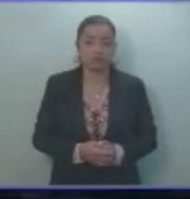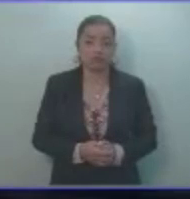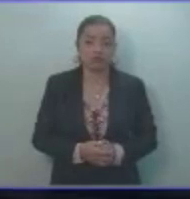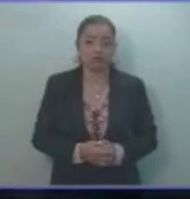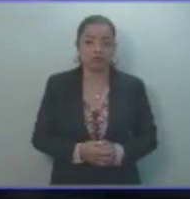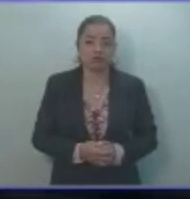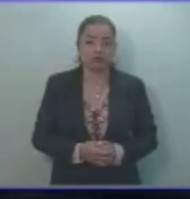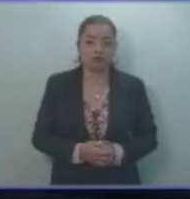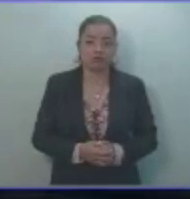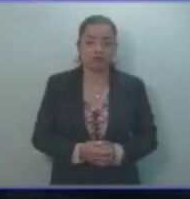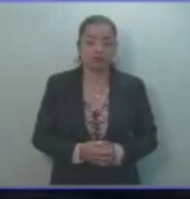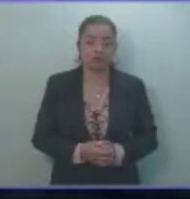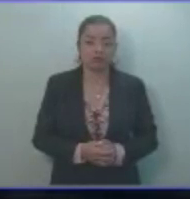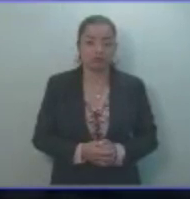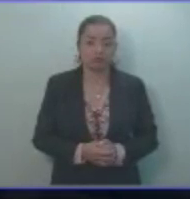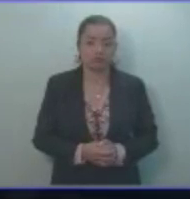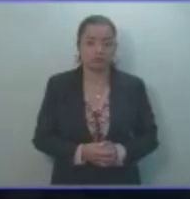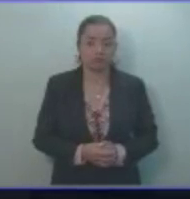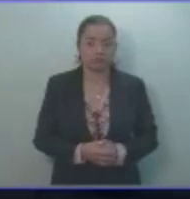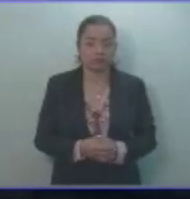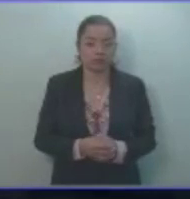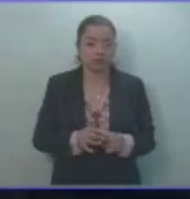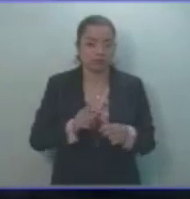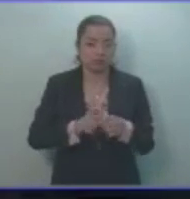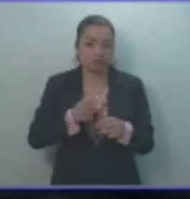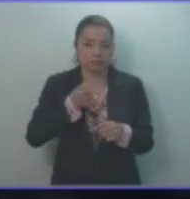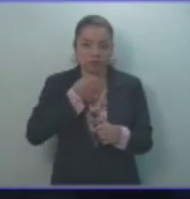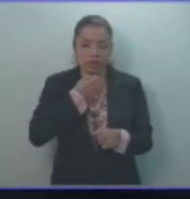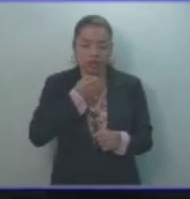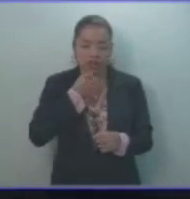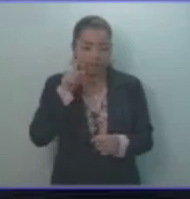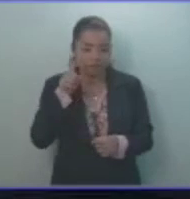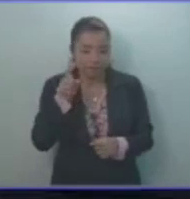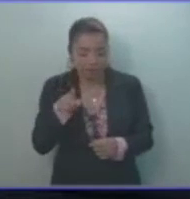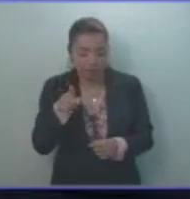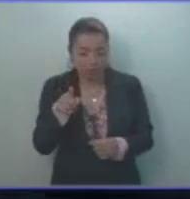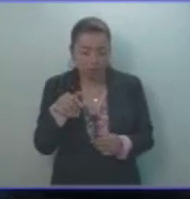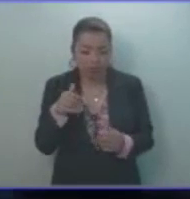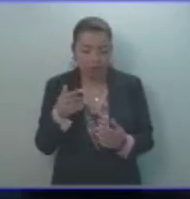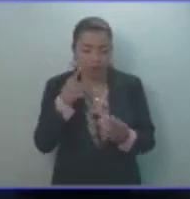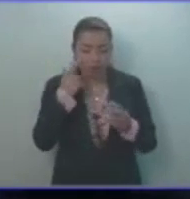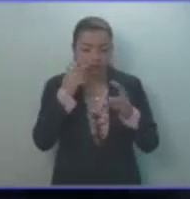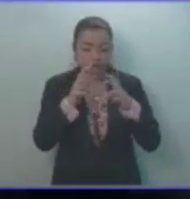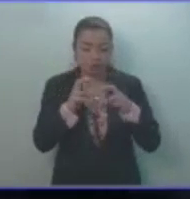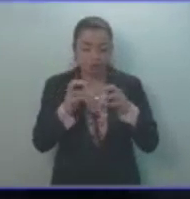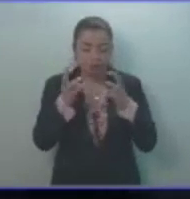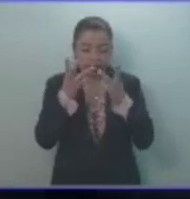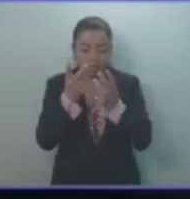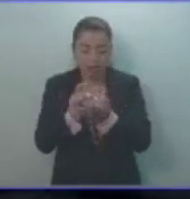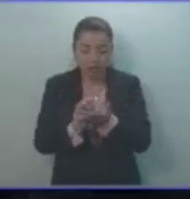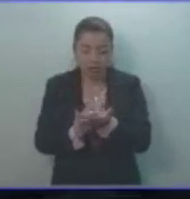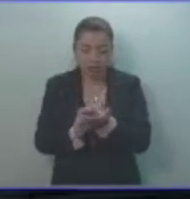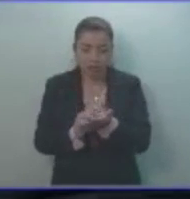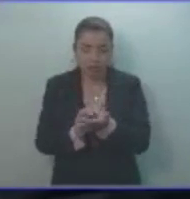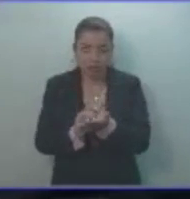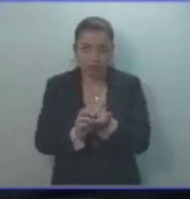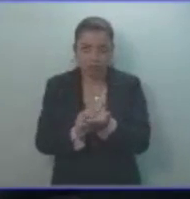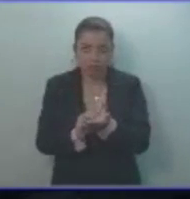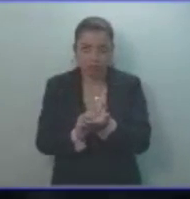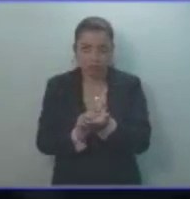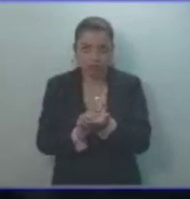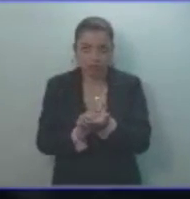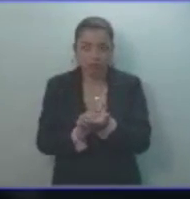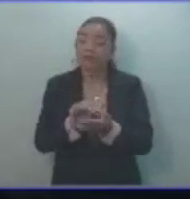su cartera, en específico la Dirección General de Tesorería, de verificar de que no existan cuentas a nombre de particulares donde se desvían fondos